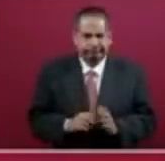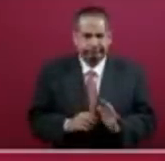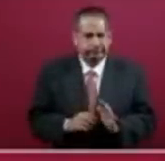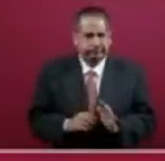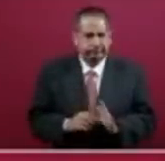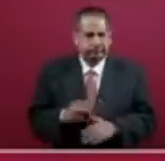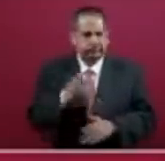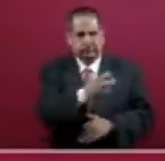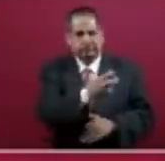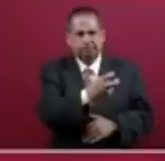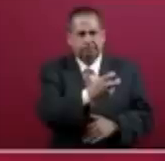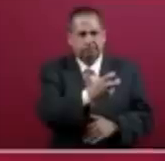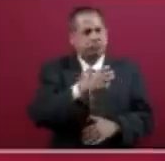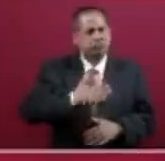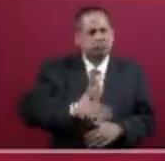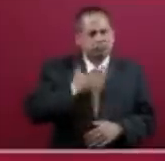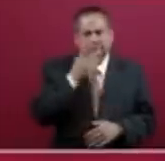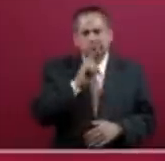se vale,